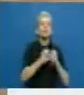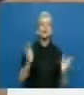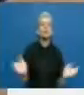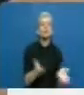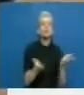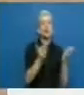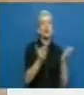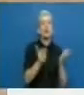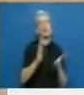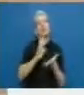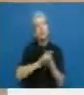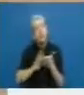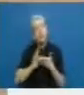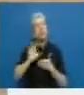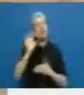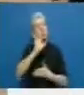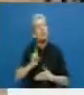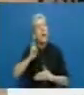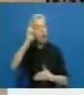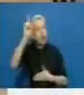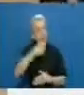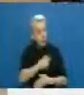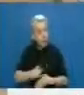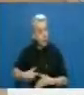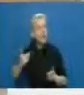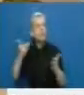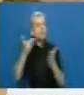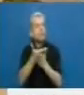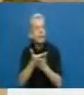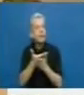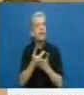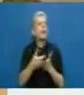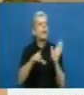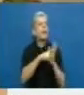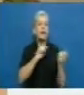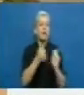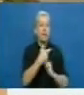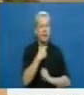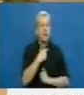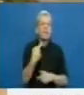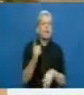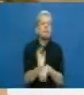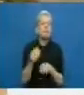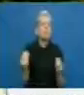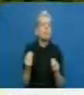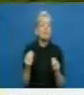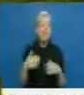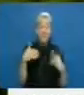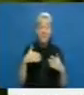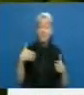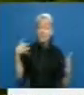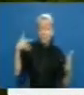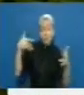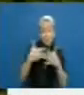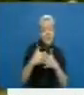haciendo los gobernadores del norte de la Argentina para que se reedite esta ley. ¿Qué significa esto, Medio Mario? Siglo tiene esta discusión. Medio